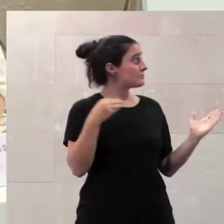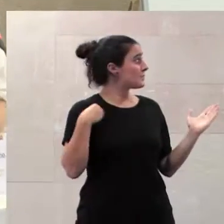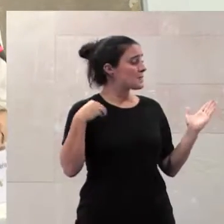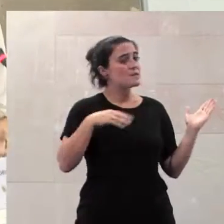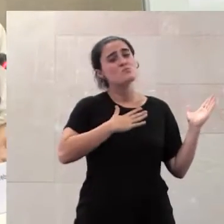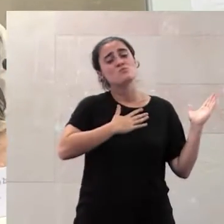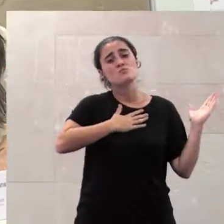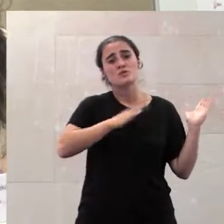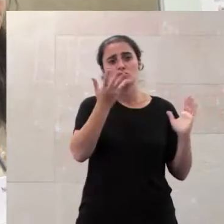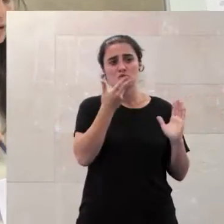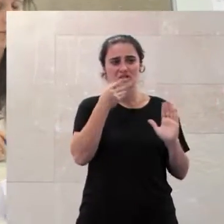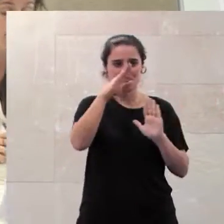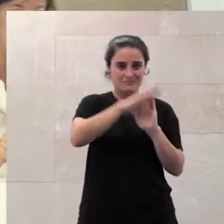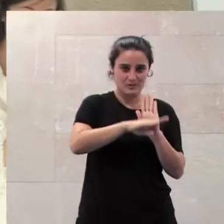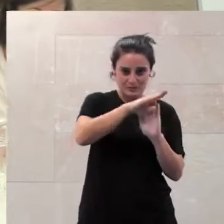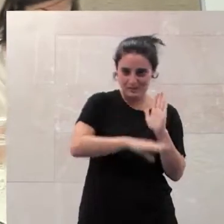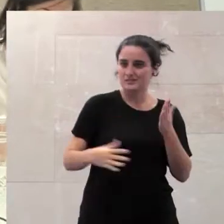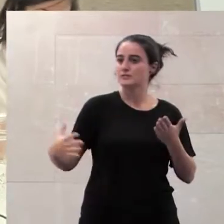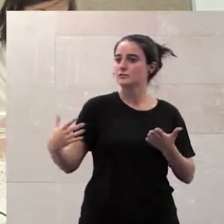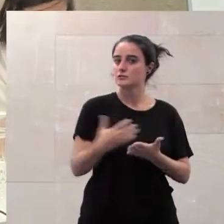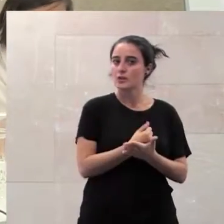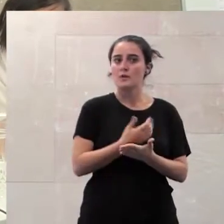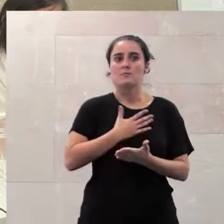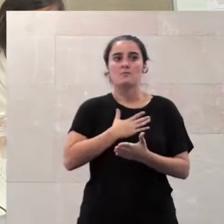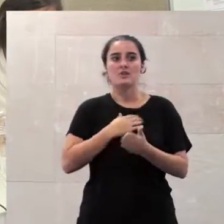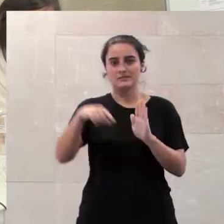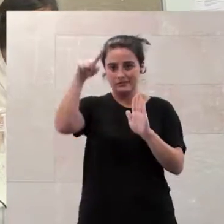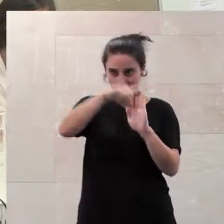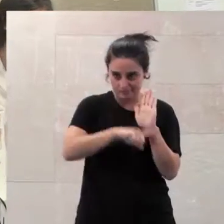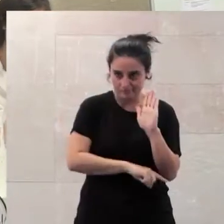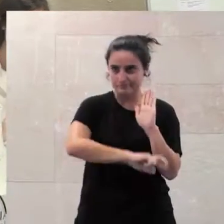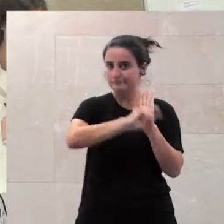podréis conocer toda la programación, podéis inscribiros,